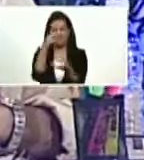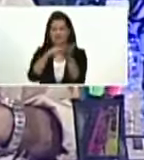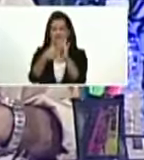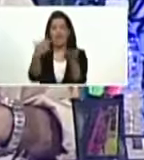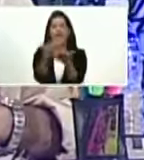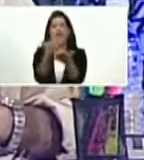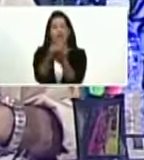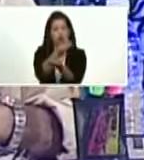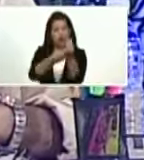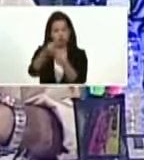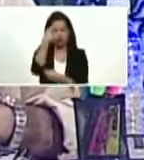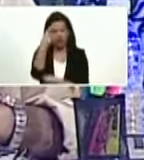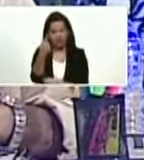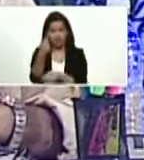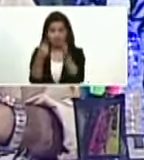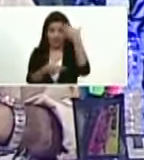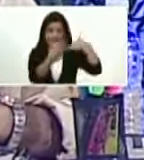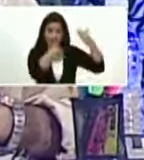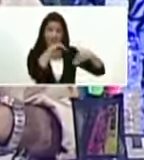Viene del griego.